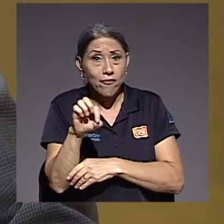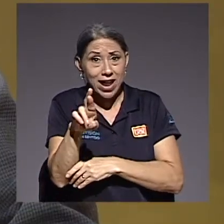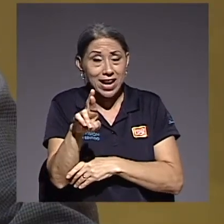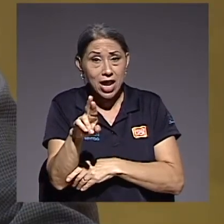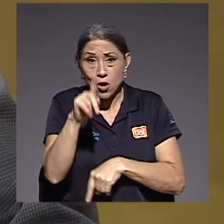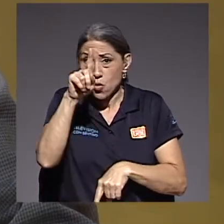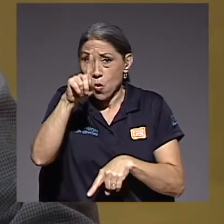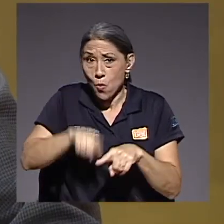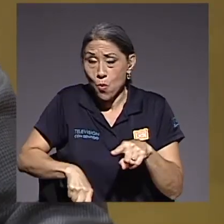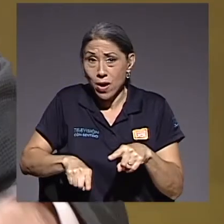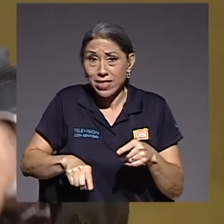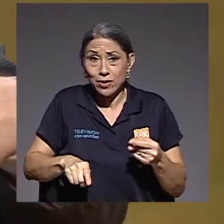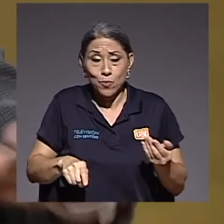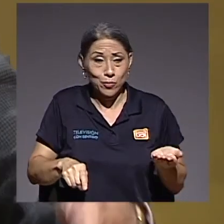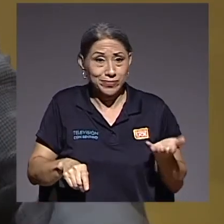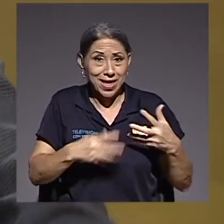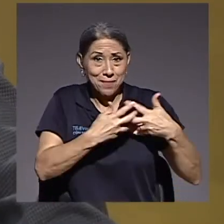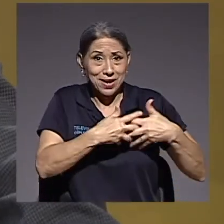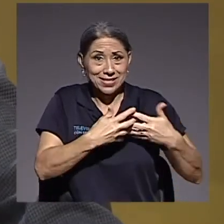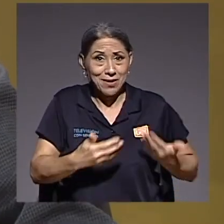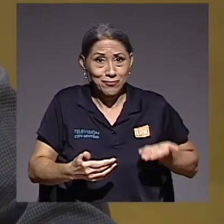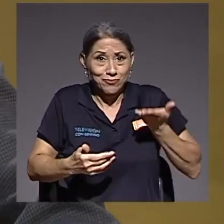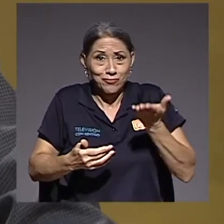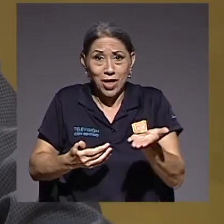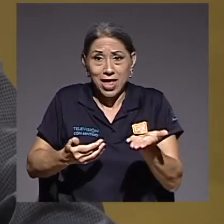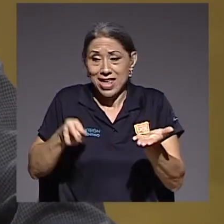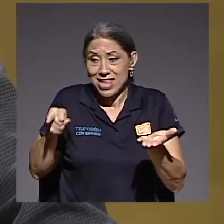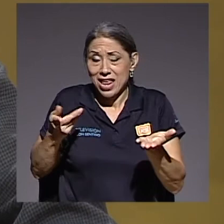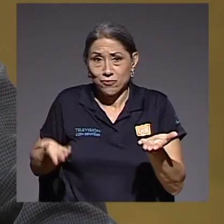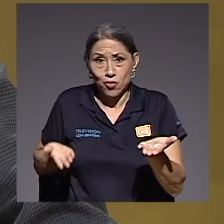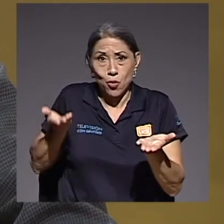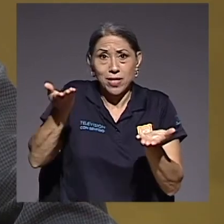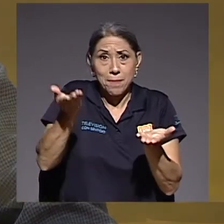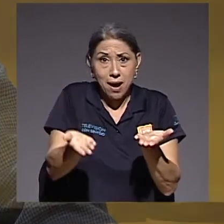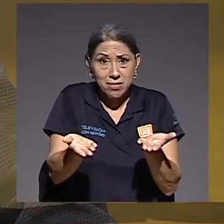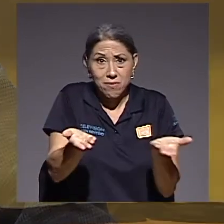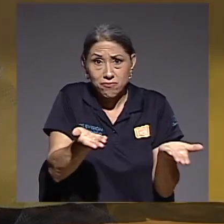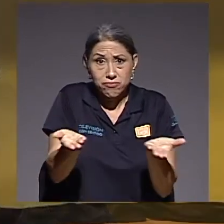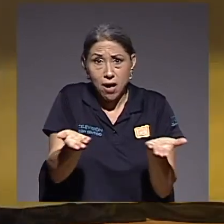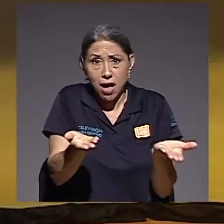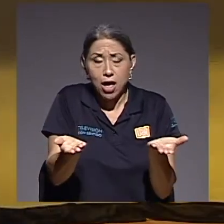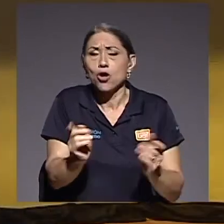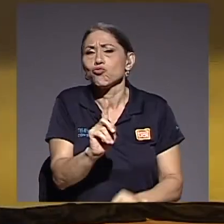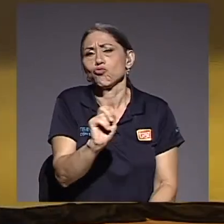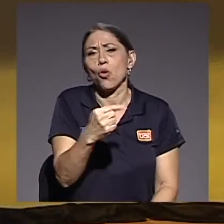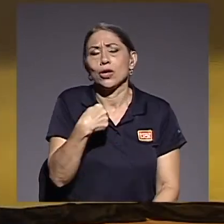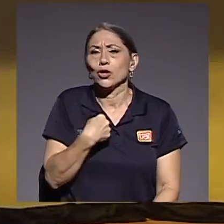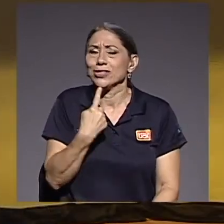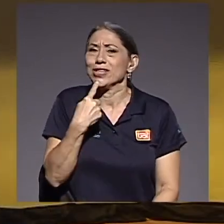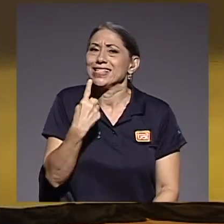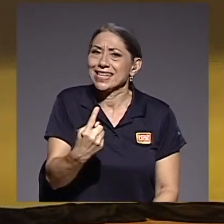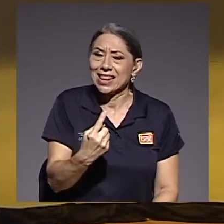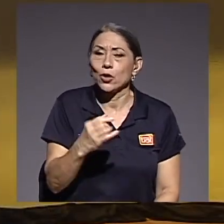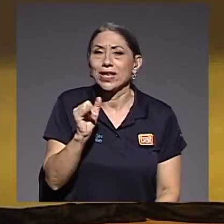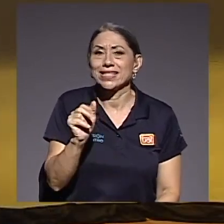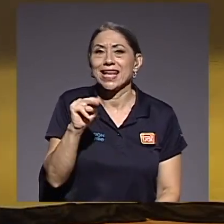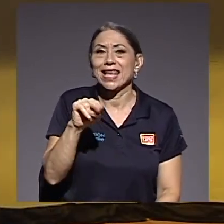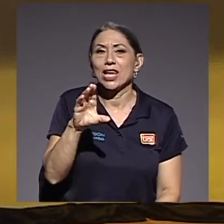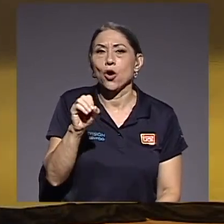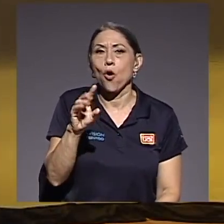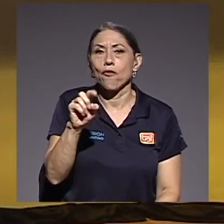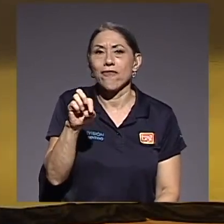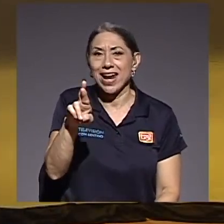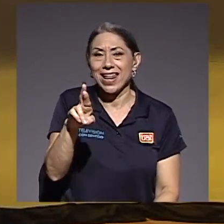de la empresa que va a tener la concesión. Yo le voy a decir, no, lo que le estoy diciendo es que el Incofer